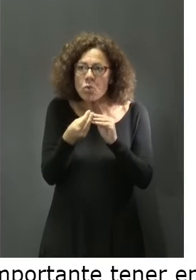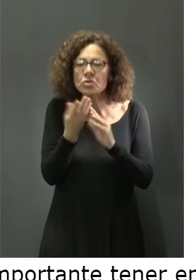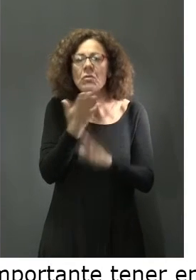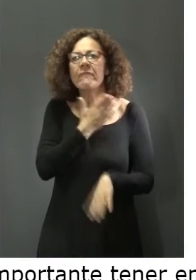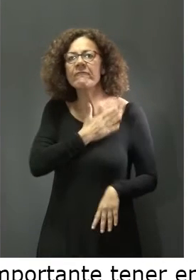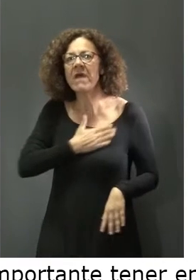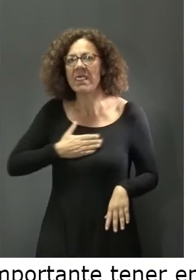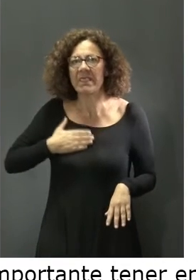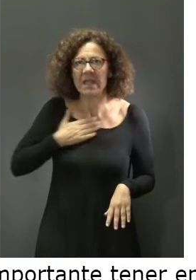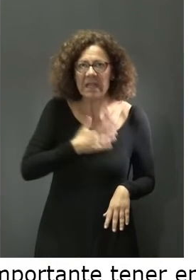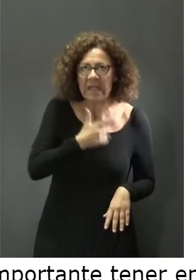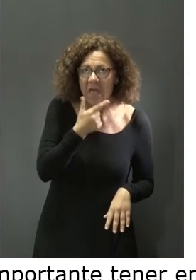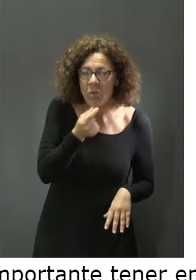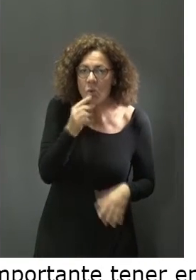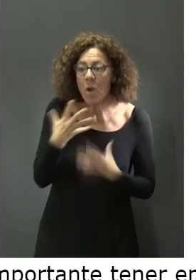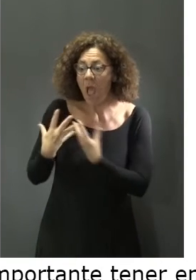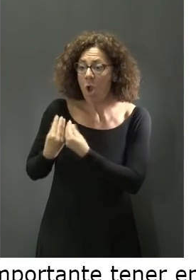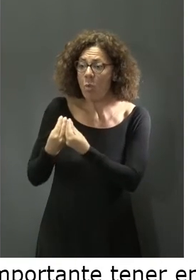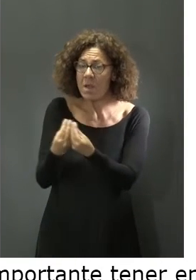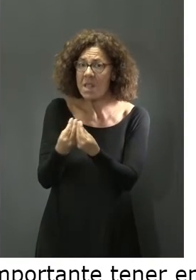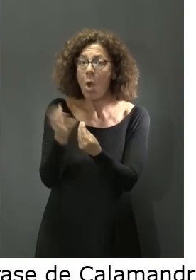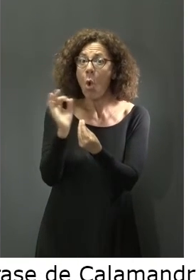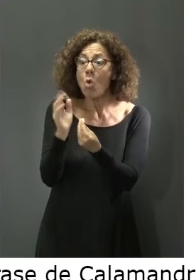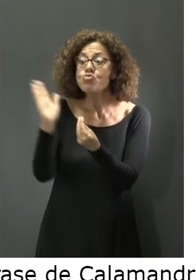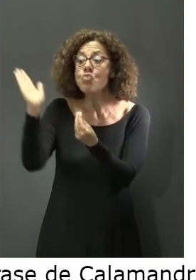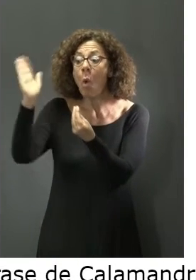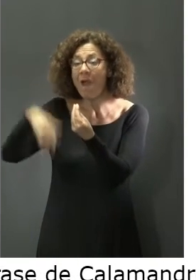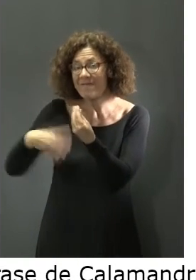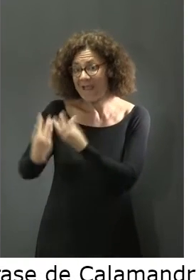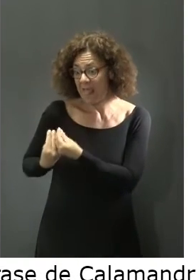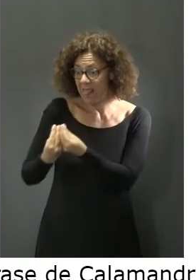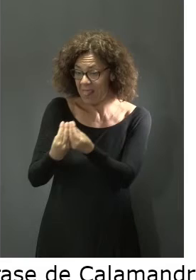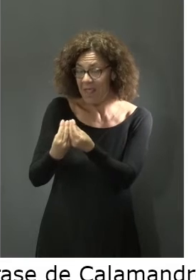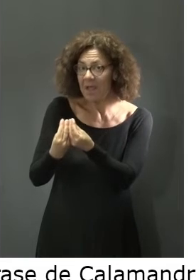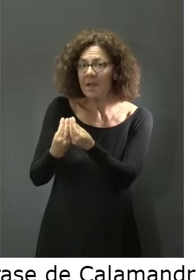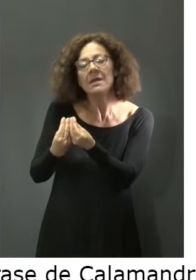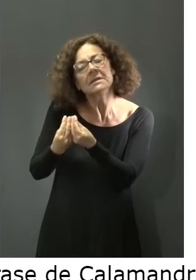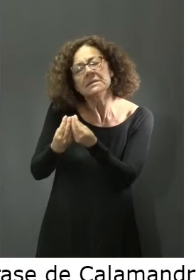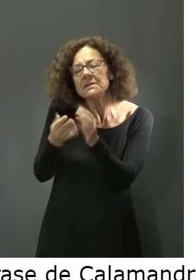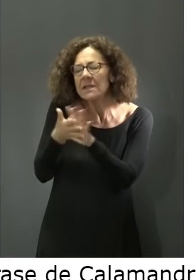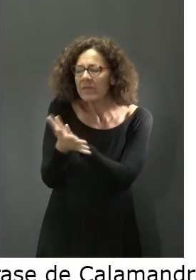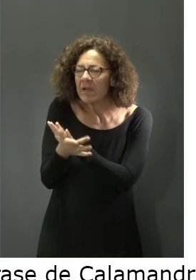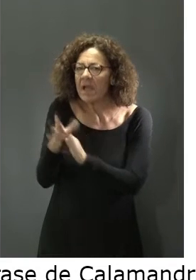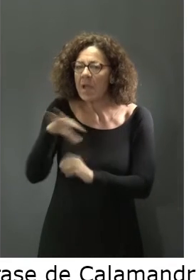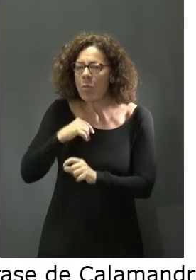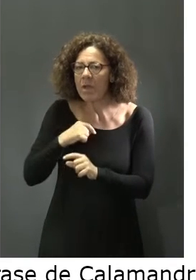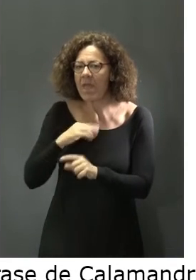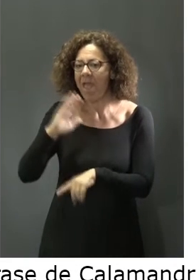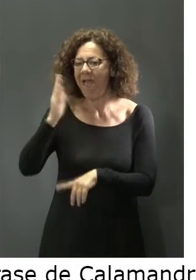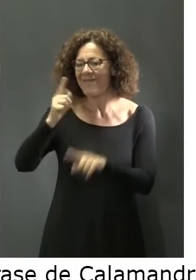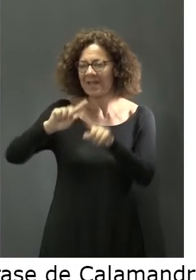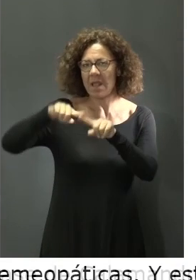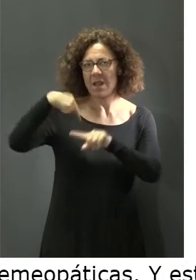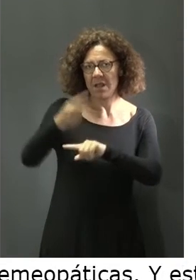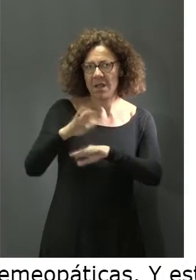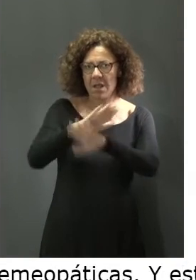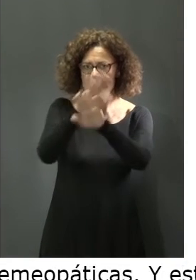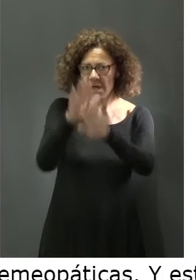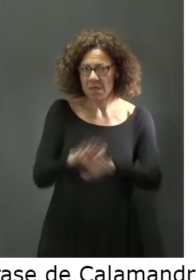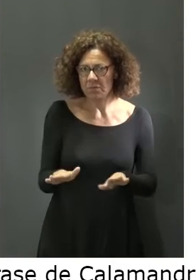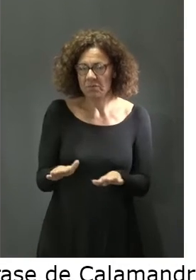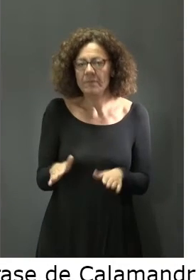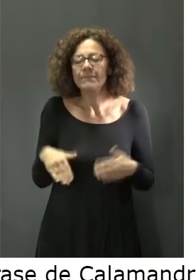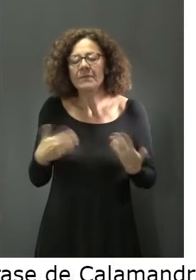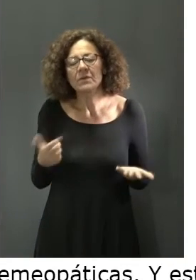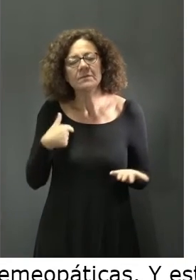facilitador, tiene un acompañante, o no tenerlo puede ser tan importante como que condicione el resultado del procedimiento. Por tanto,